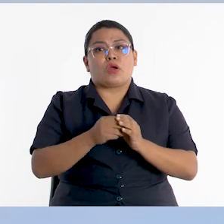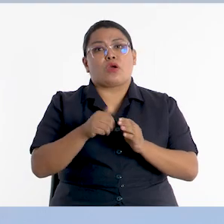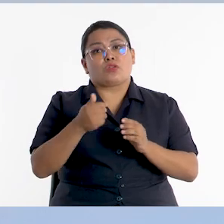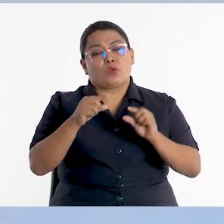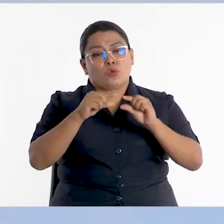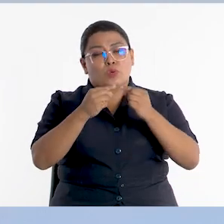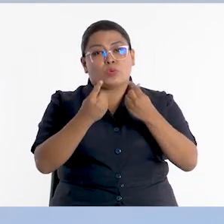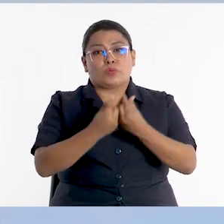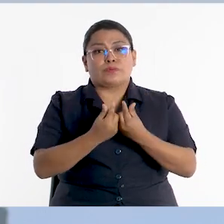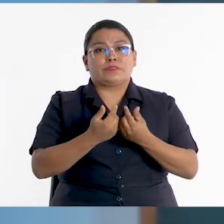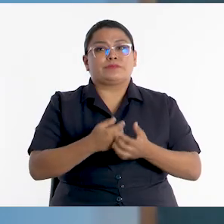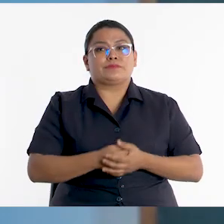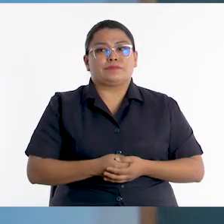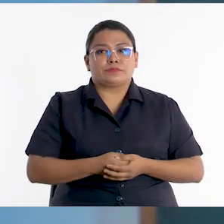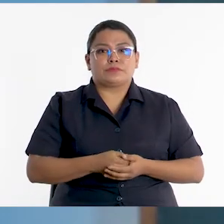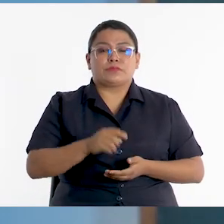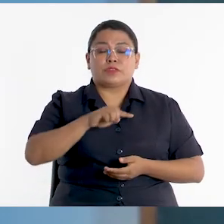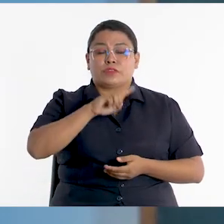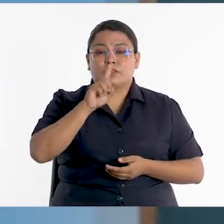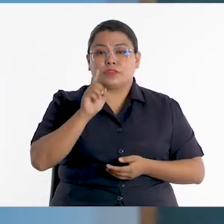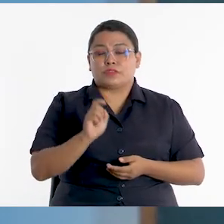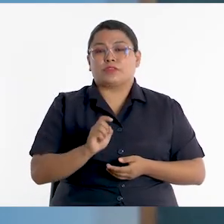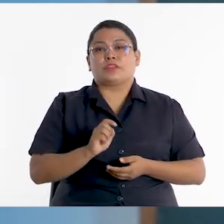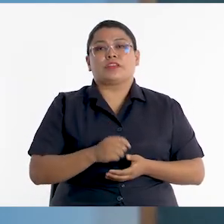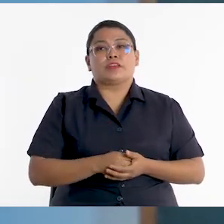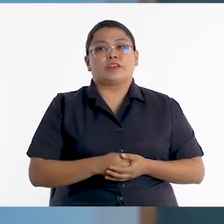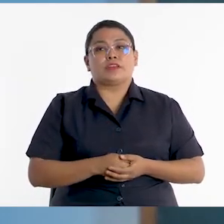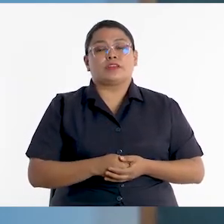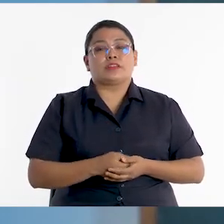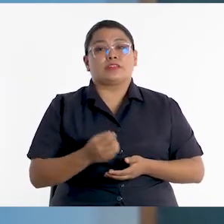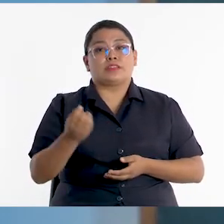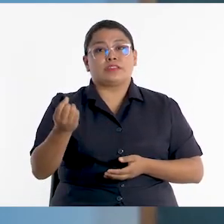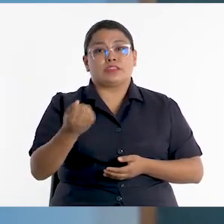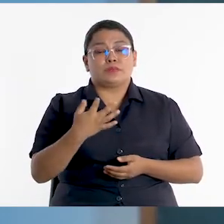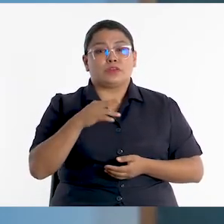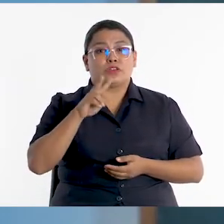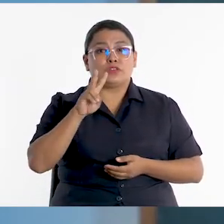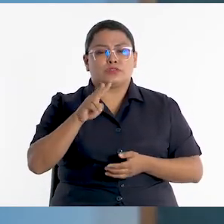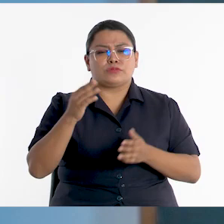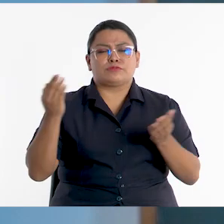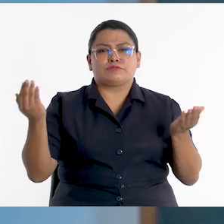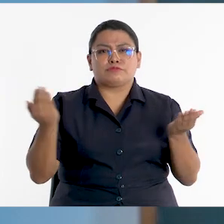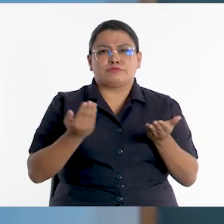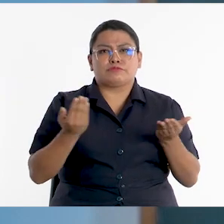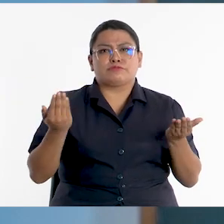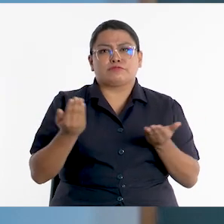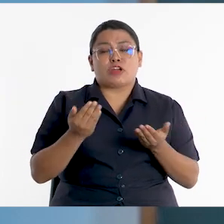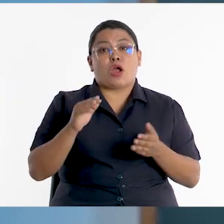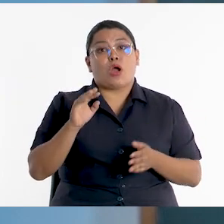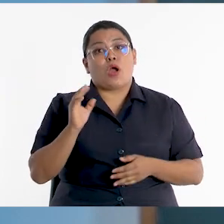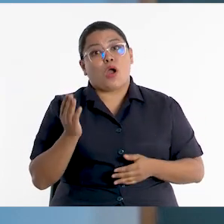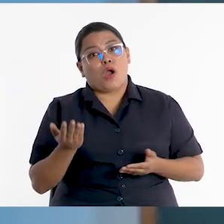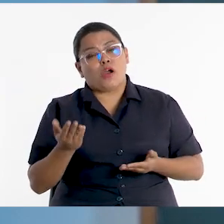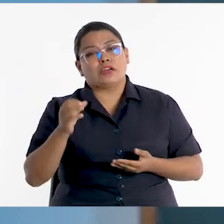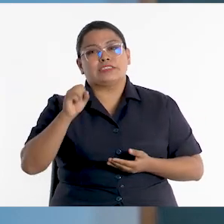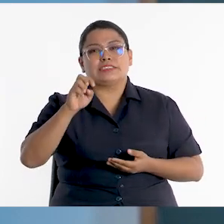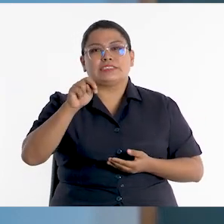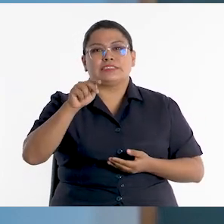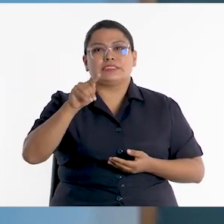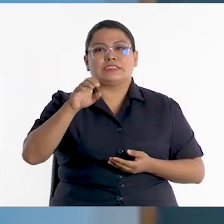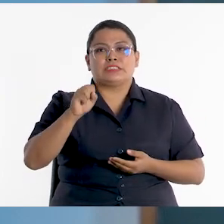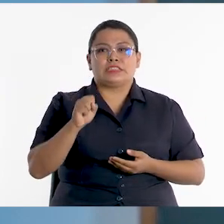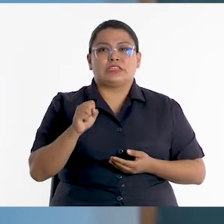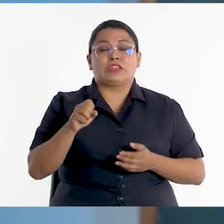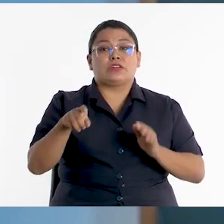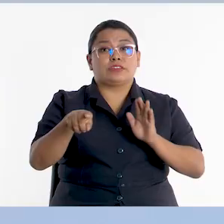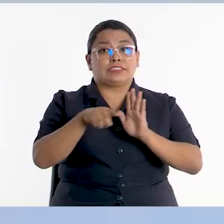agrupar. Pregunta número 2. Menciona dos acciones o sentidos que corresponden a la